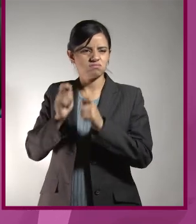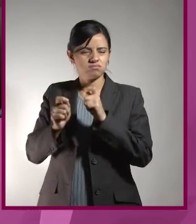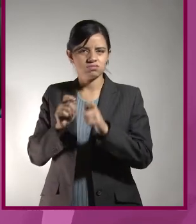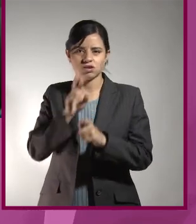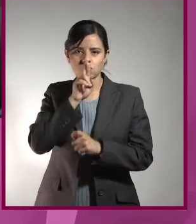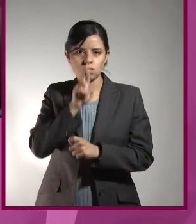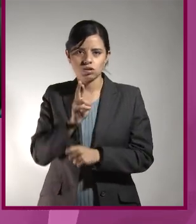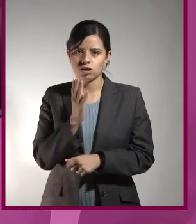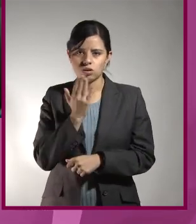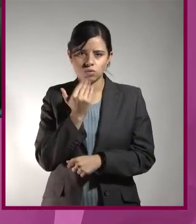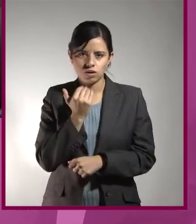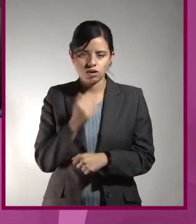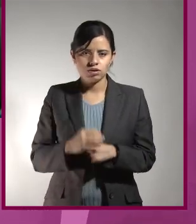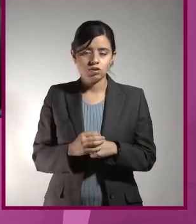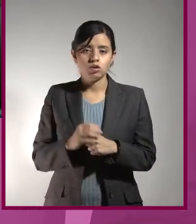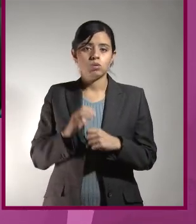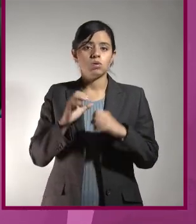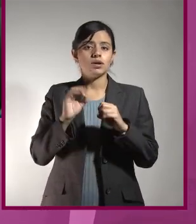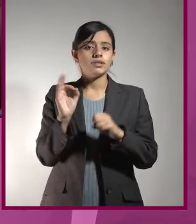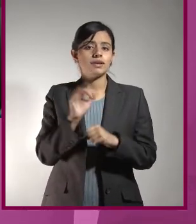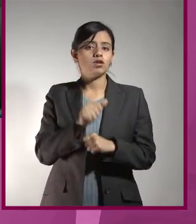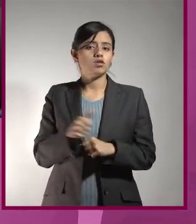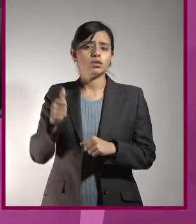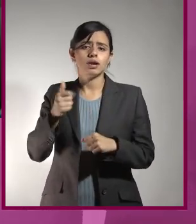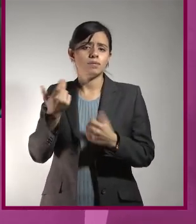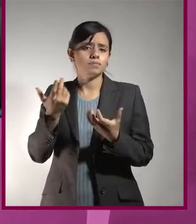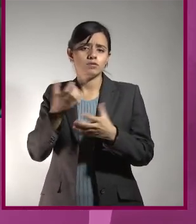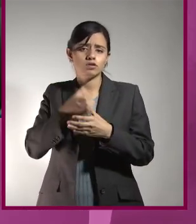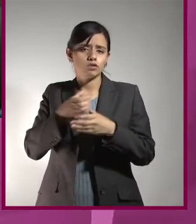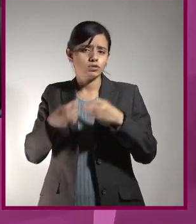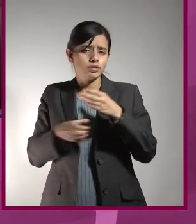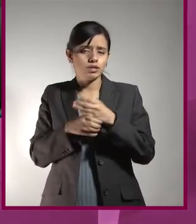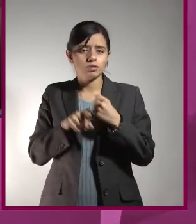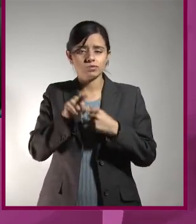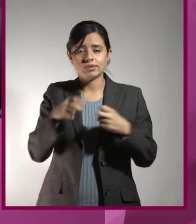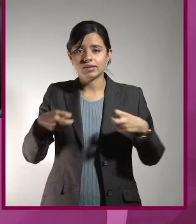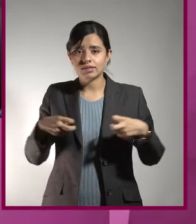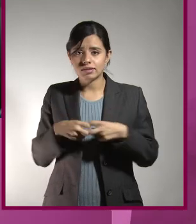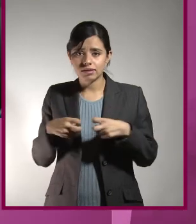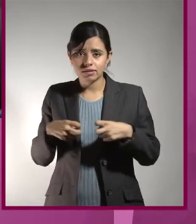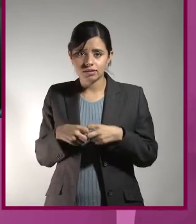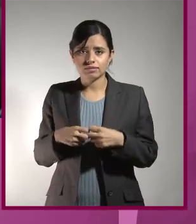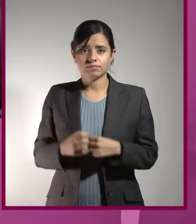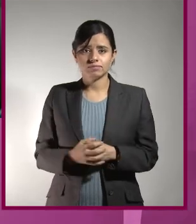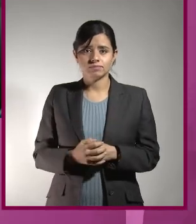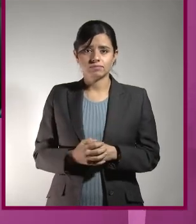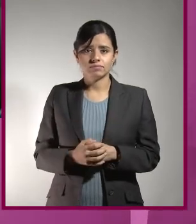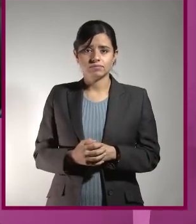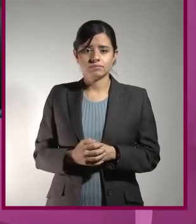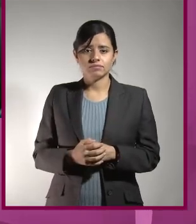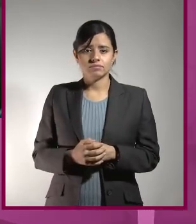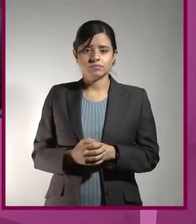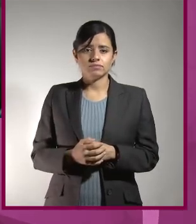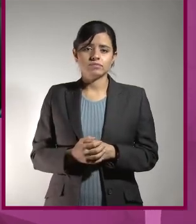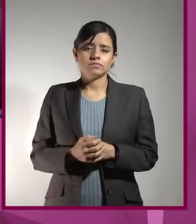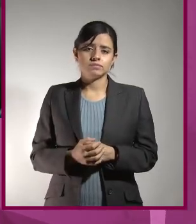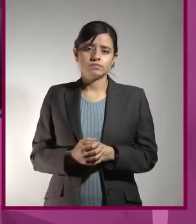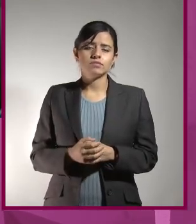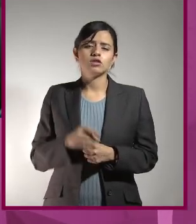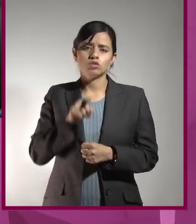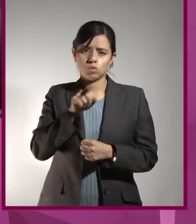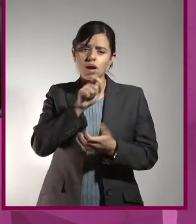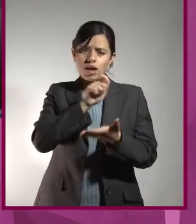entonces. O puedes sentir estrés por otra situación, otra razón.